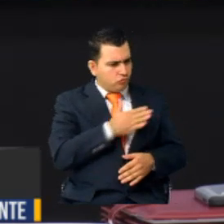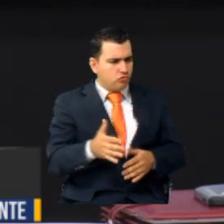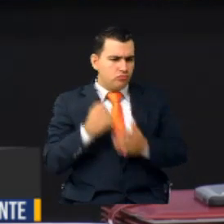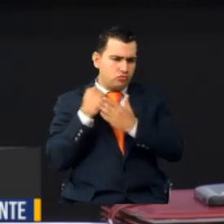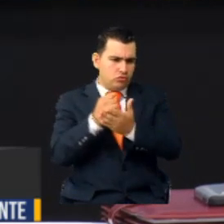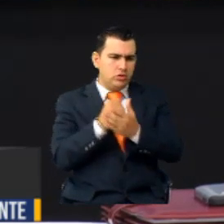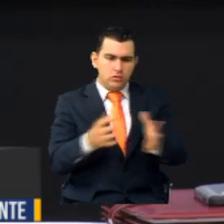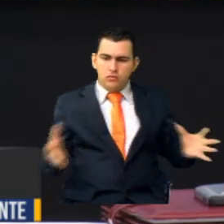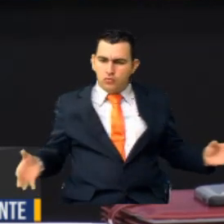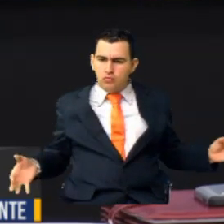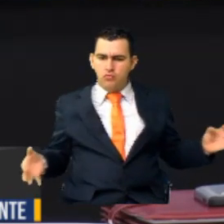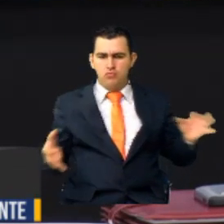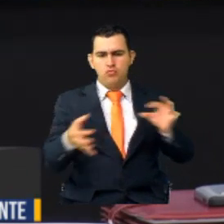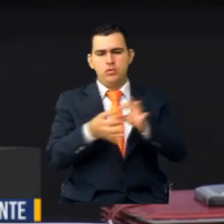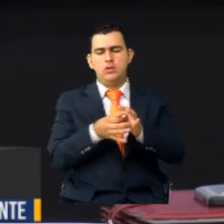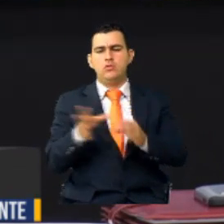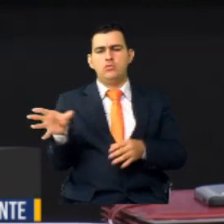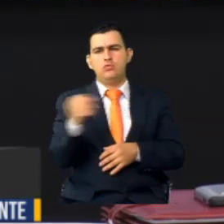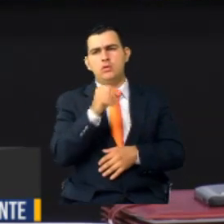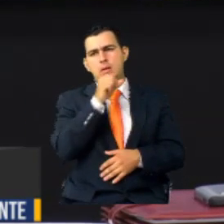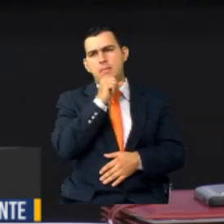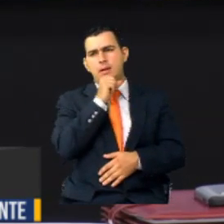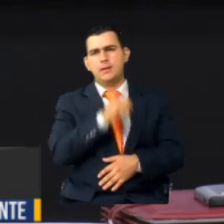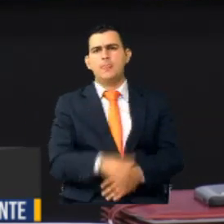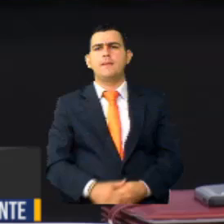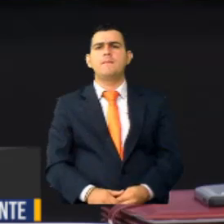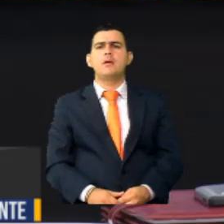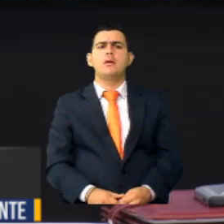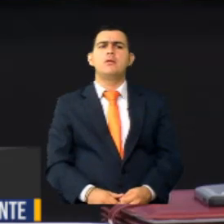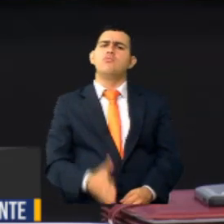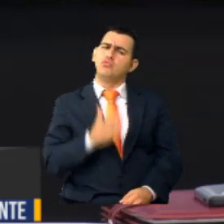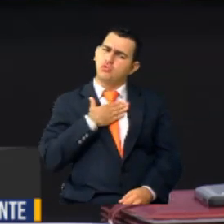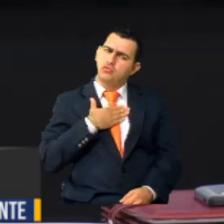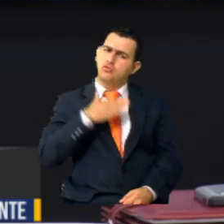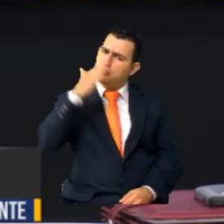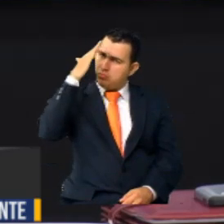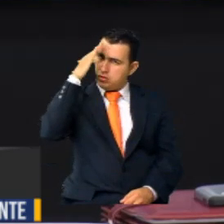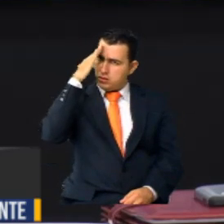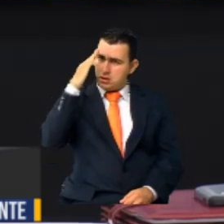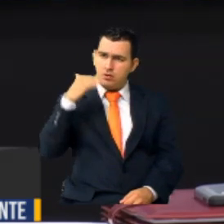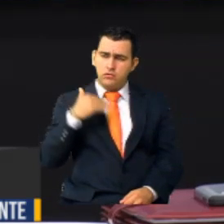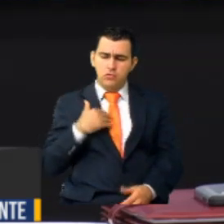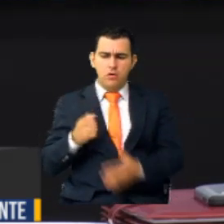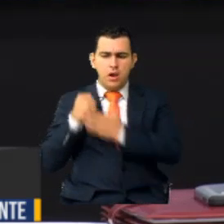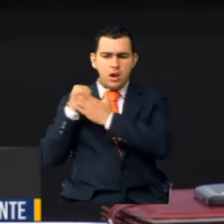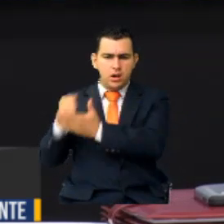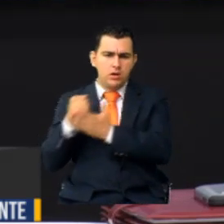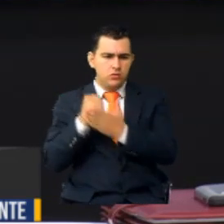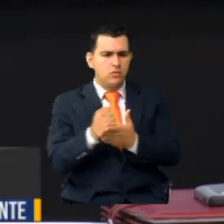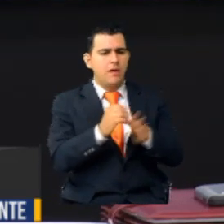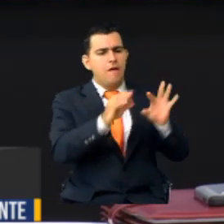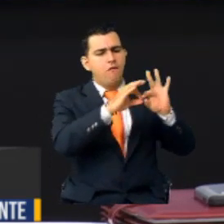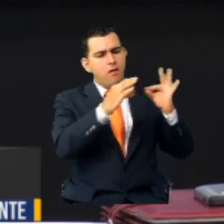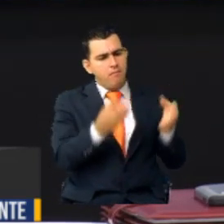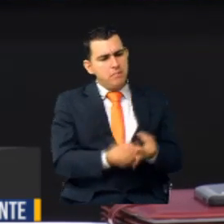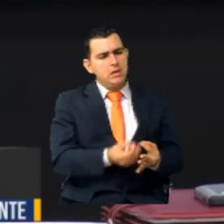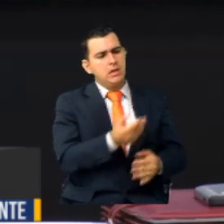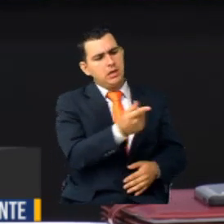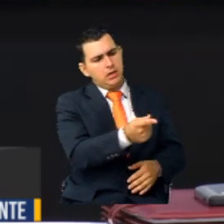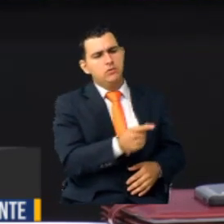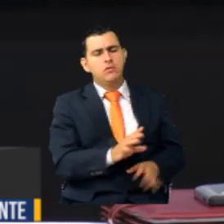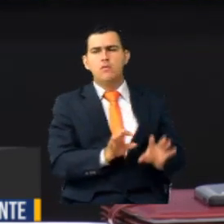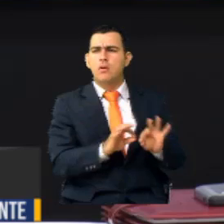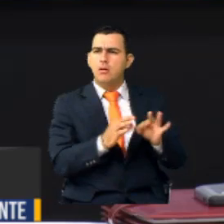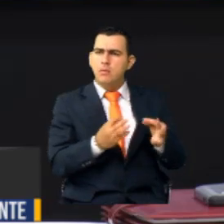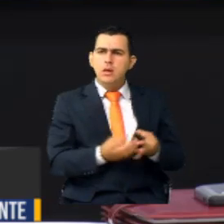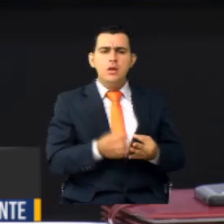ciudad. A través del enfoque humanístico del servicio al policía, le tendí la mano amiga a estas familias barranqueñas humildes que